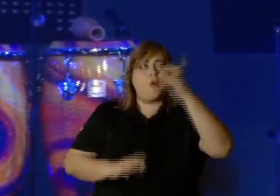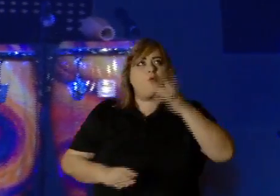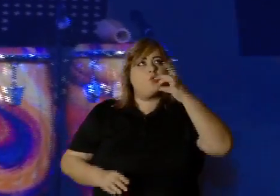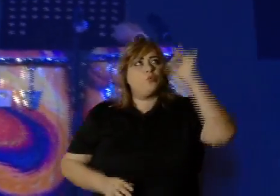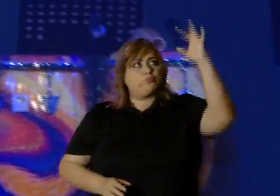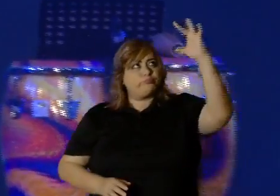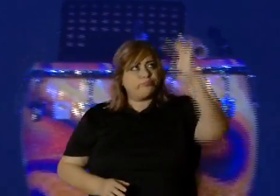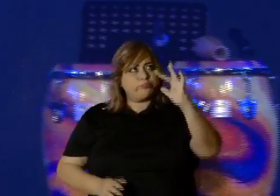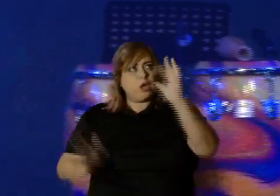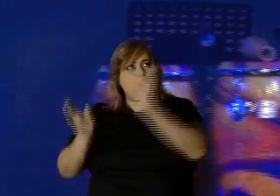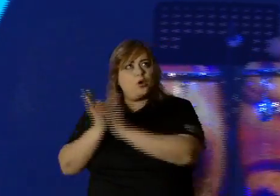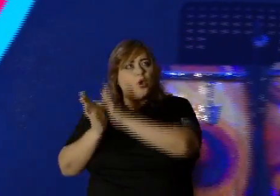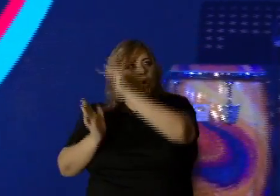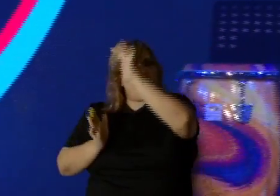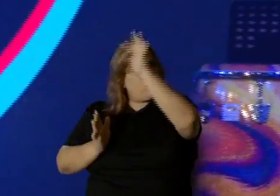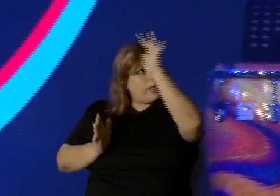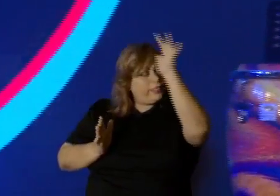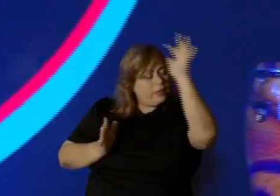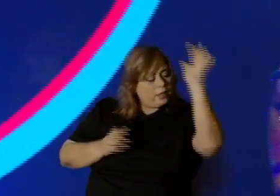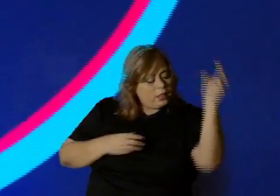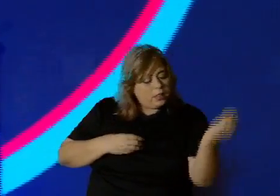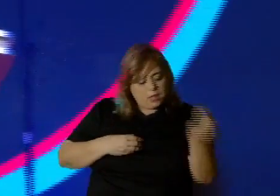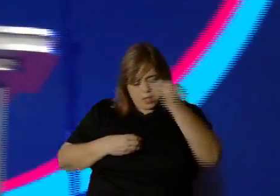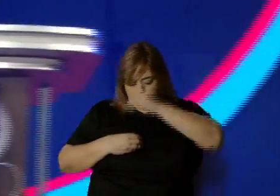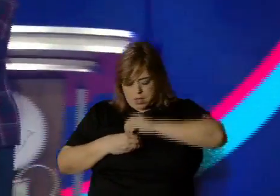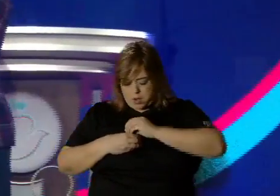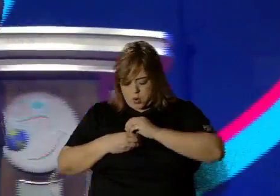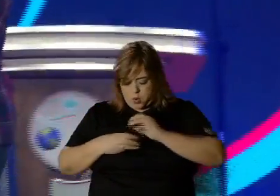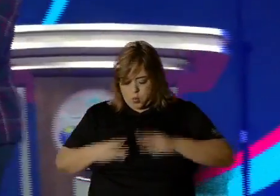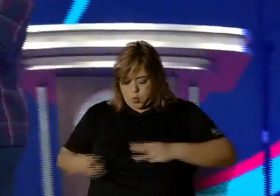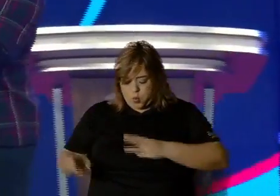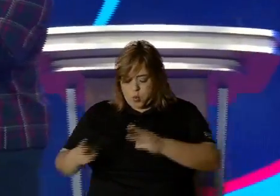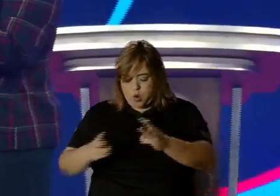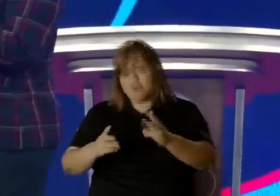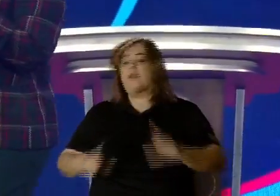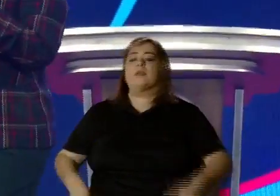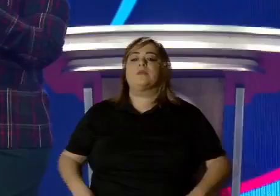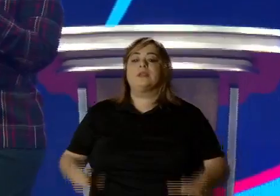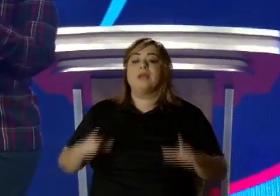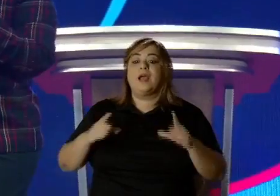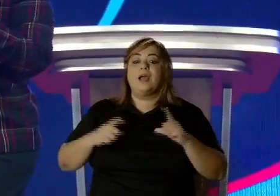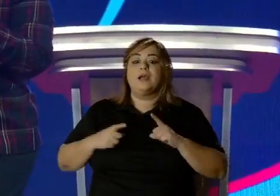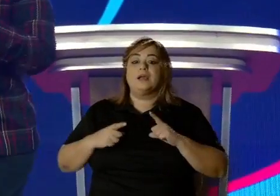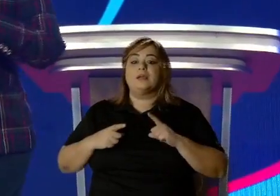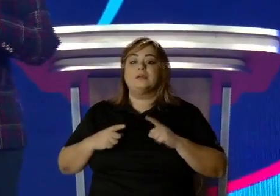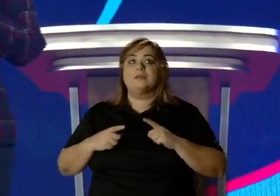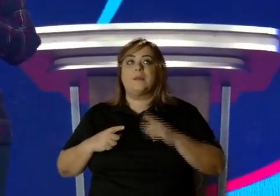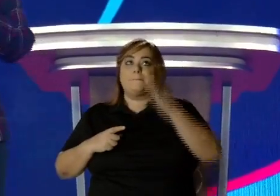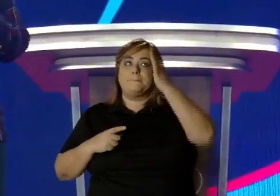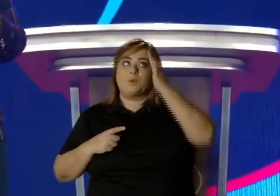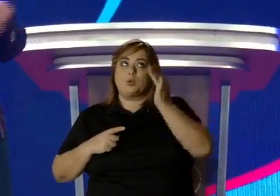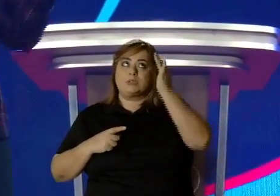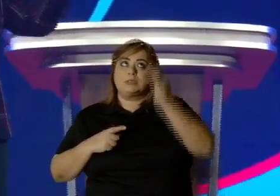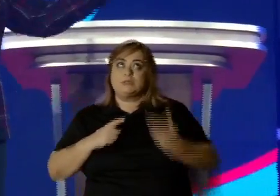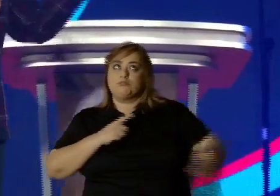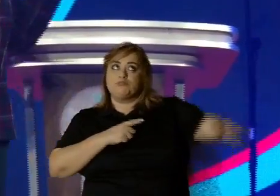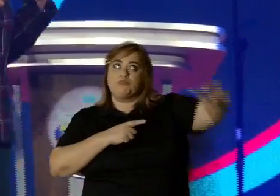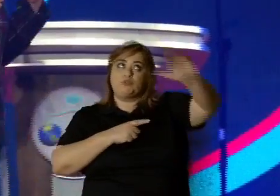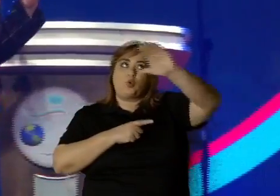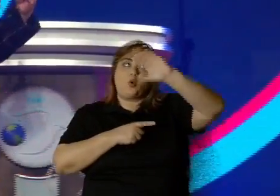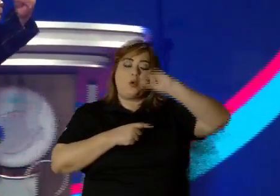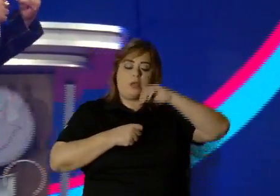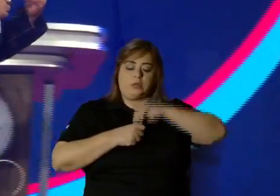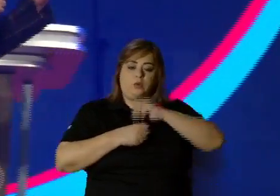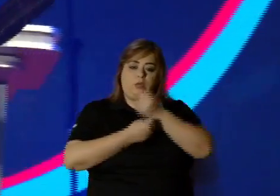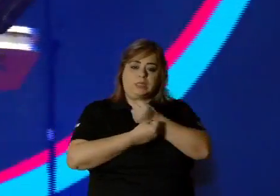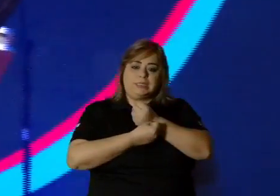La gloria de Dios es una forma de vivir bajo una cobertura segura. Lo voy a